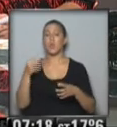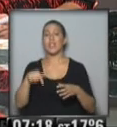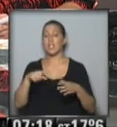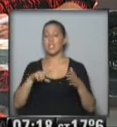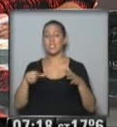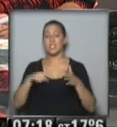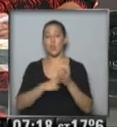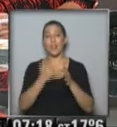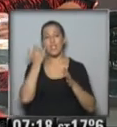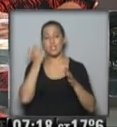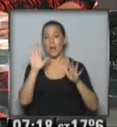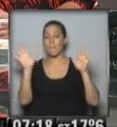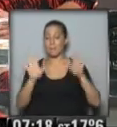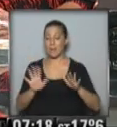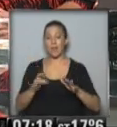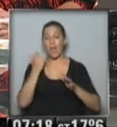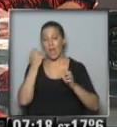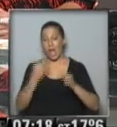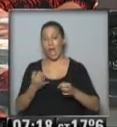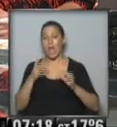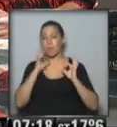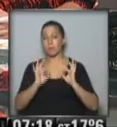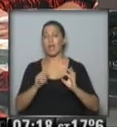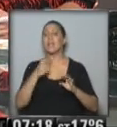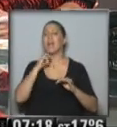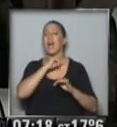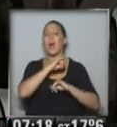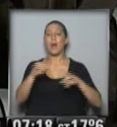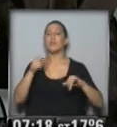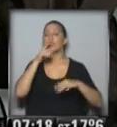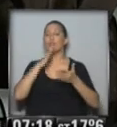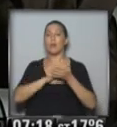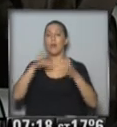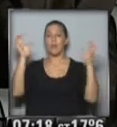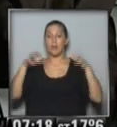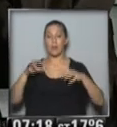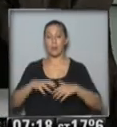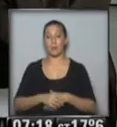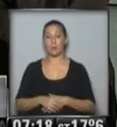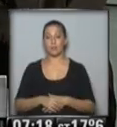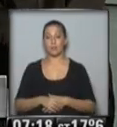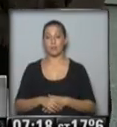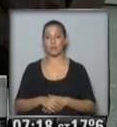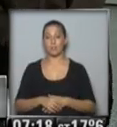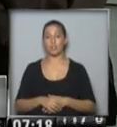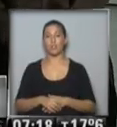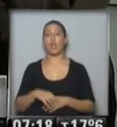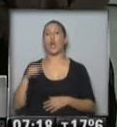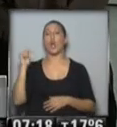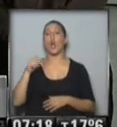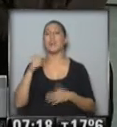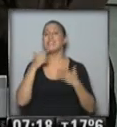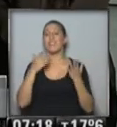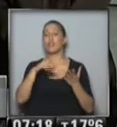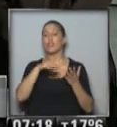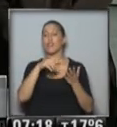está preparada para la lluvia que anticipó el servicio meteorológico. Y hoy el Servicio Nacional Meteorológico